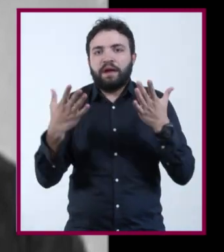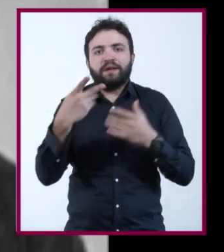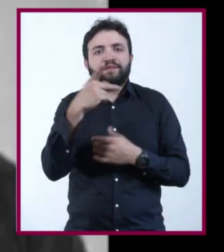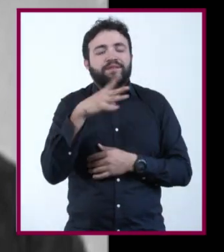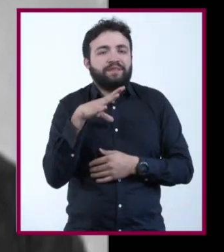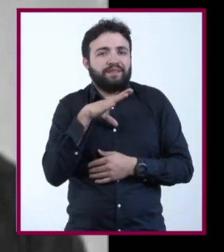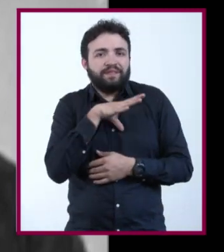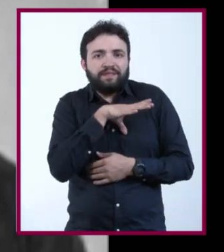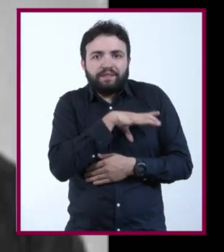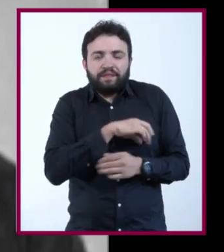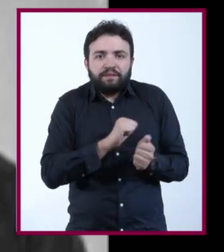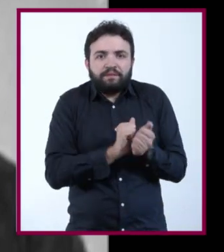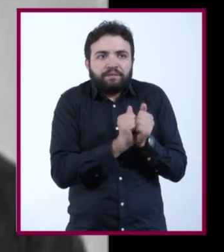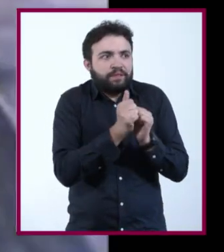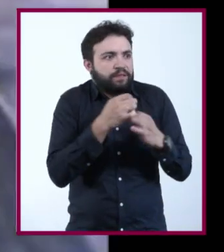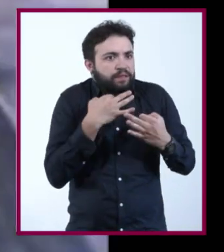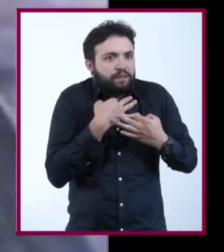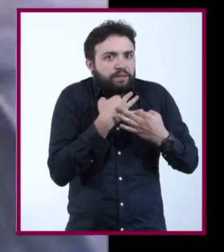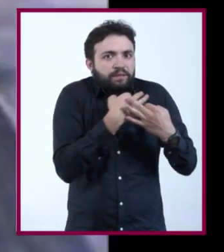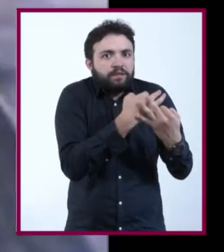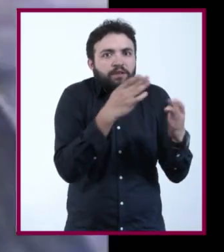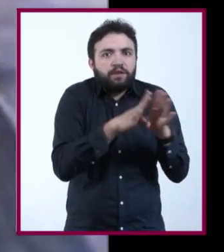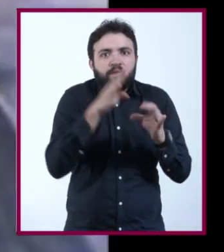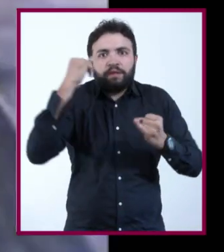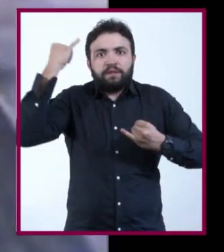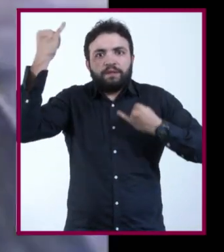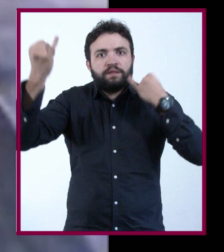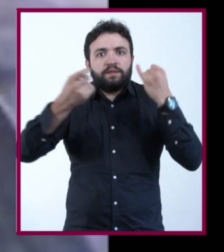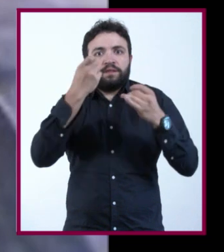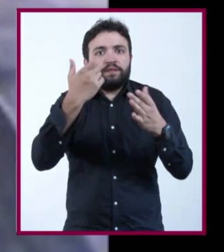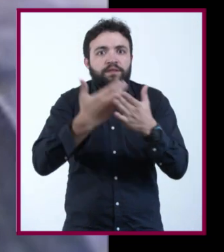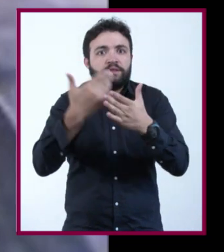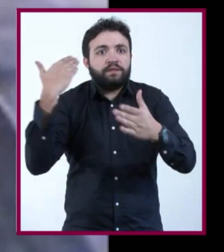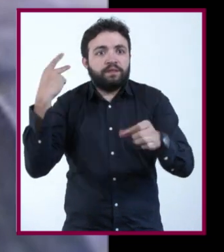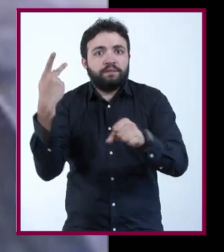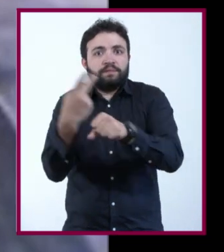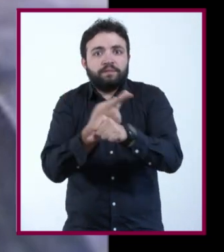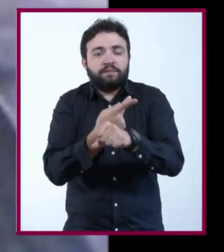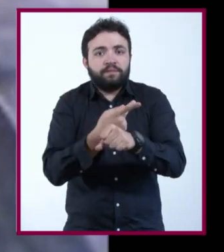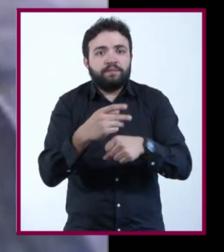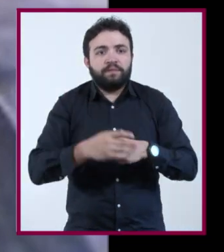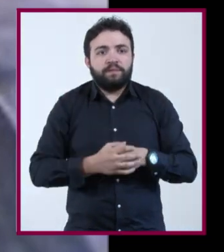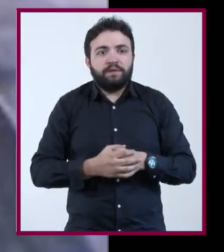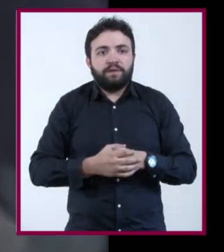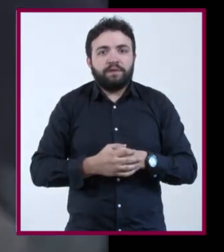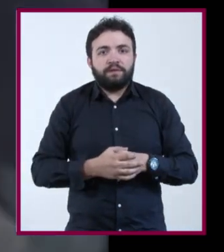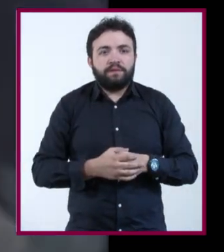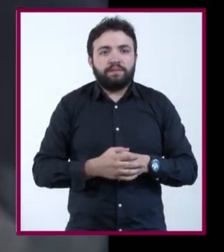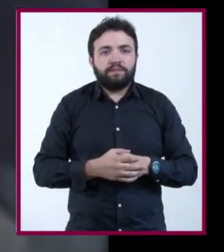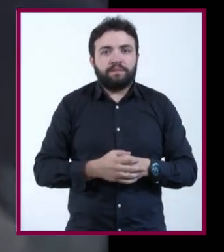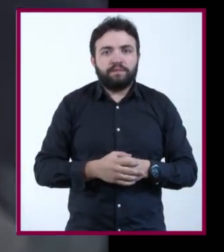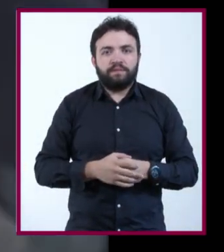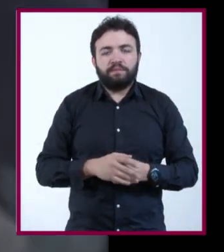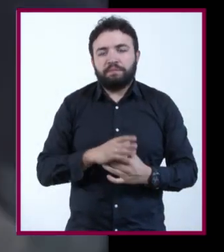lo hacen obsesionarse con o idealizar este pasado